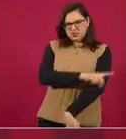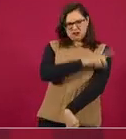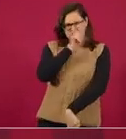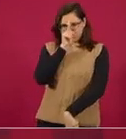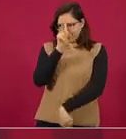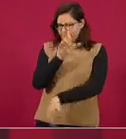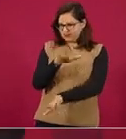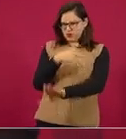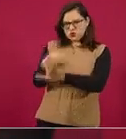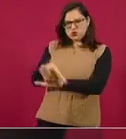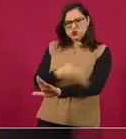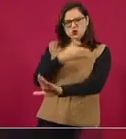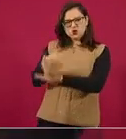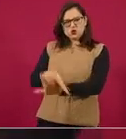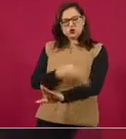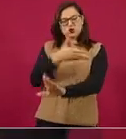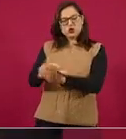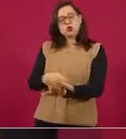un papel